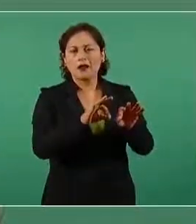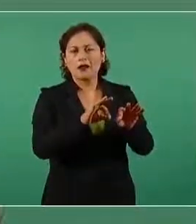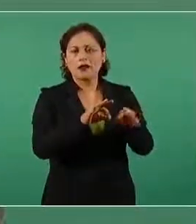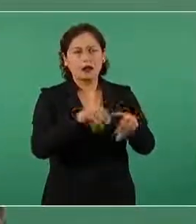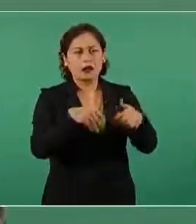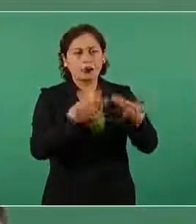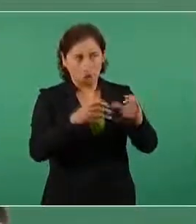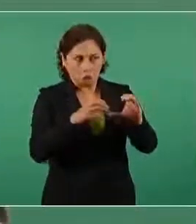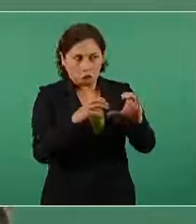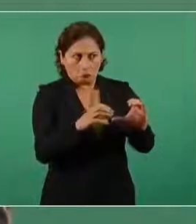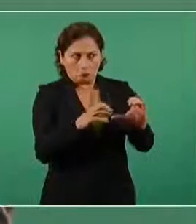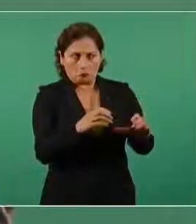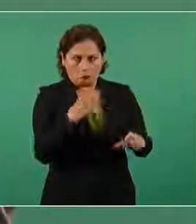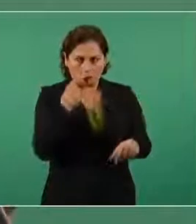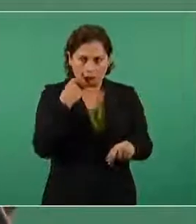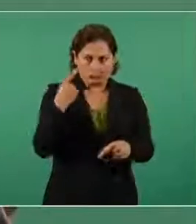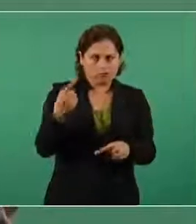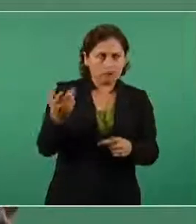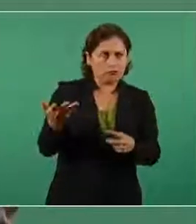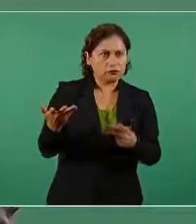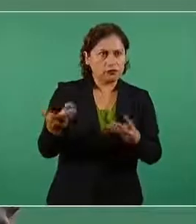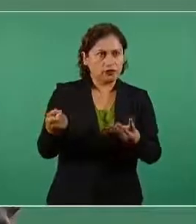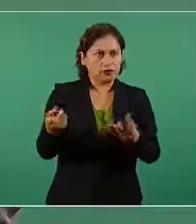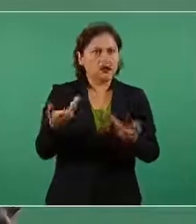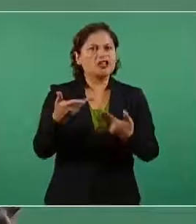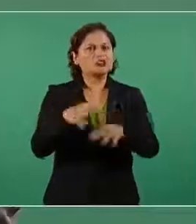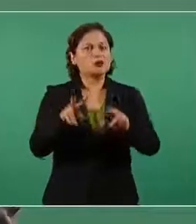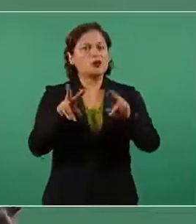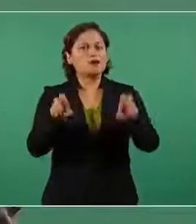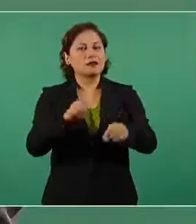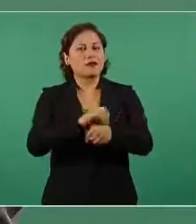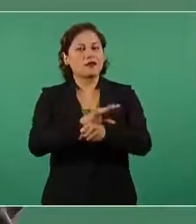alarmistas, sensacionalistas en cuanto a la pandemia,